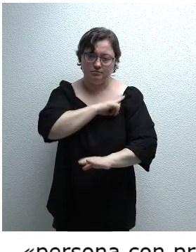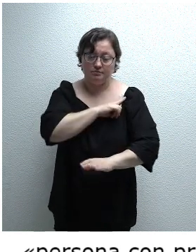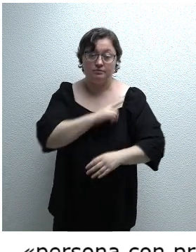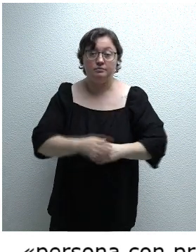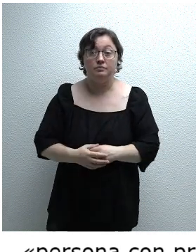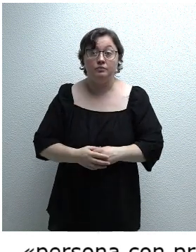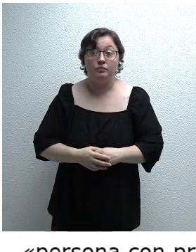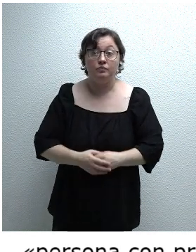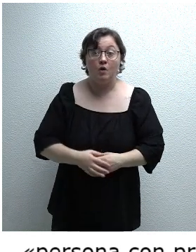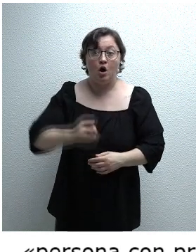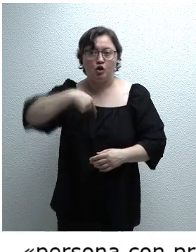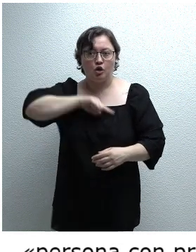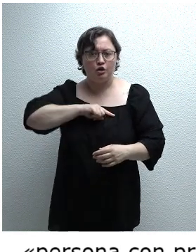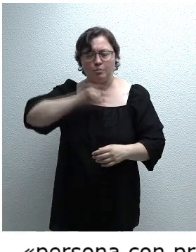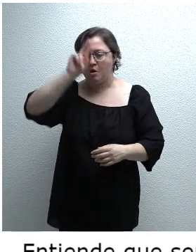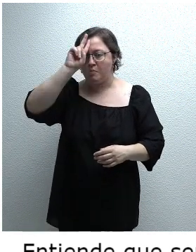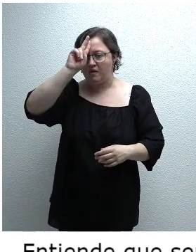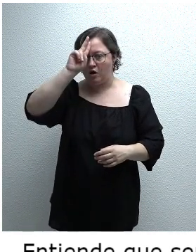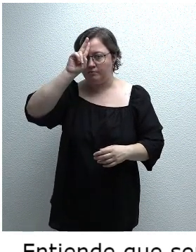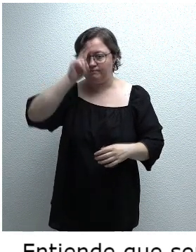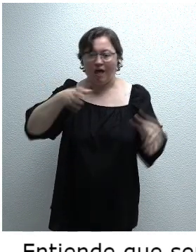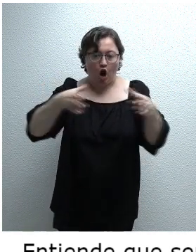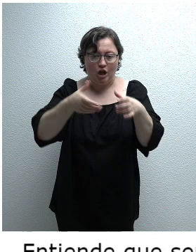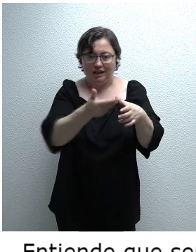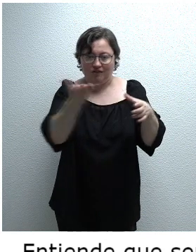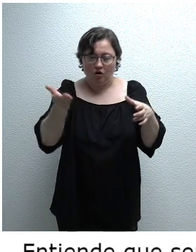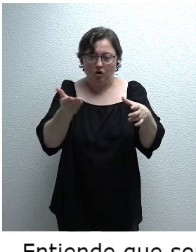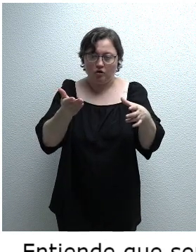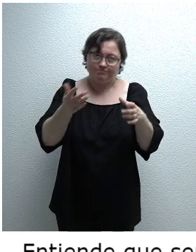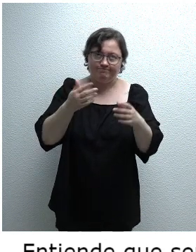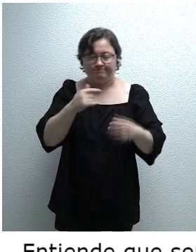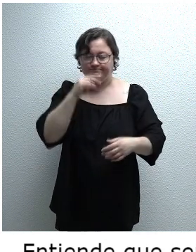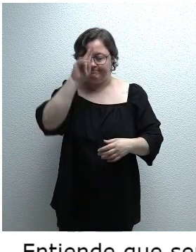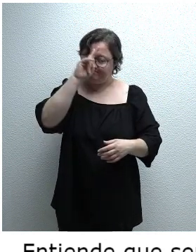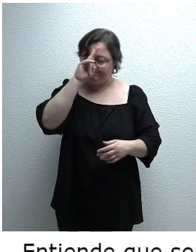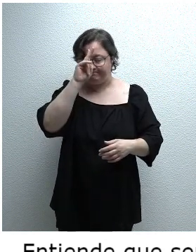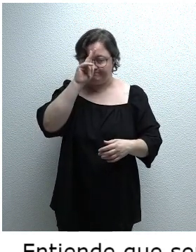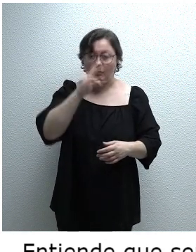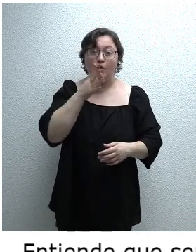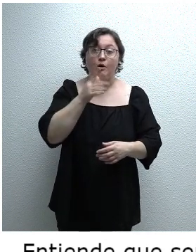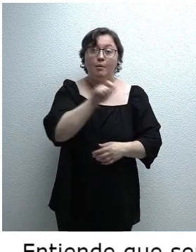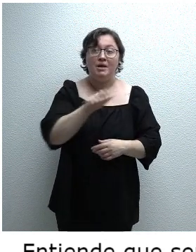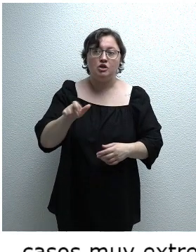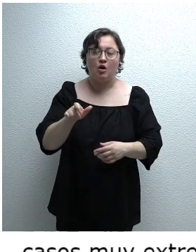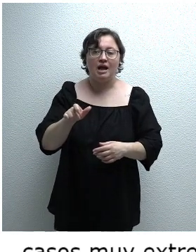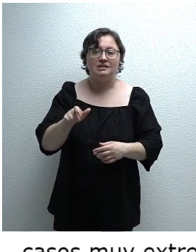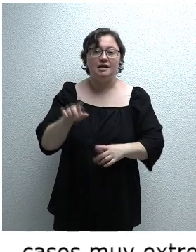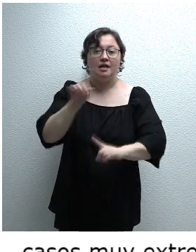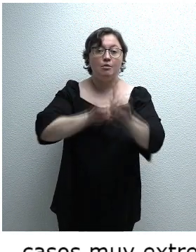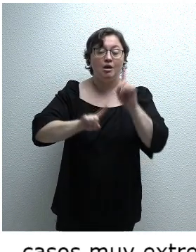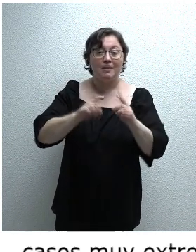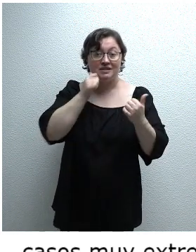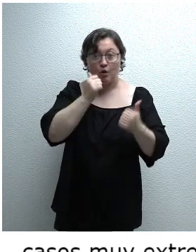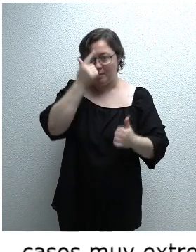Yo tengo que trasladar mi preocupación, bueno, la preocupación del colectivo en este sentido, ¿no? Porque en el ámbito de las personas con problemas de salud mental la